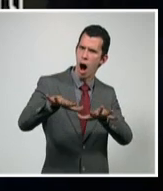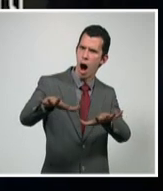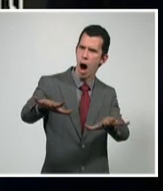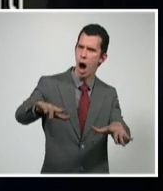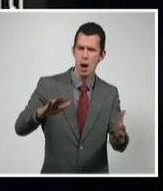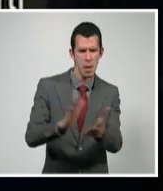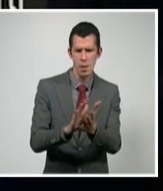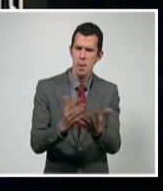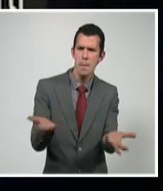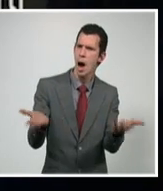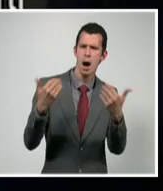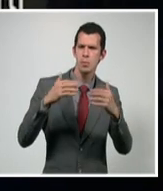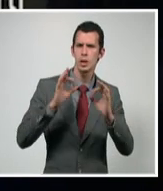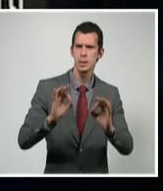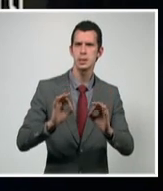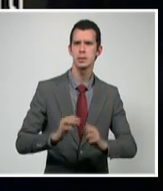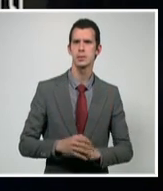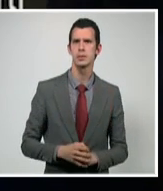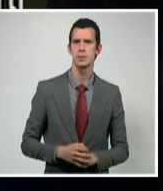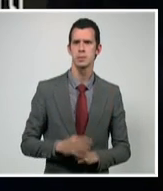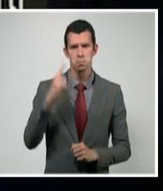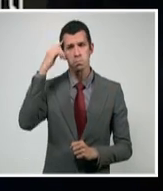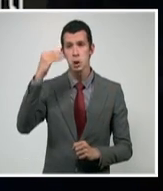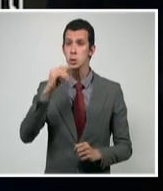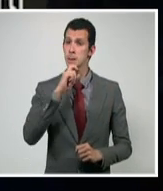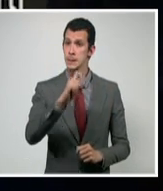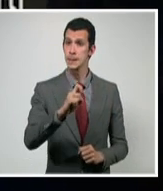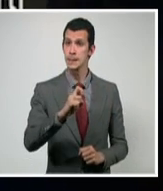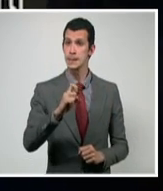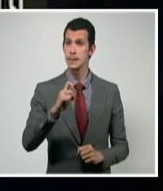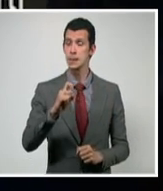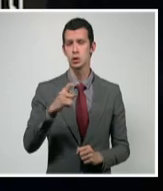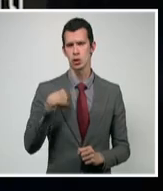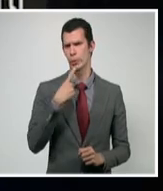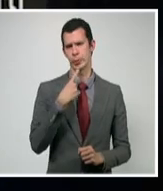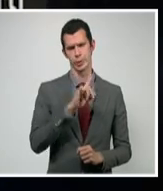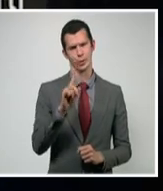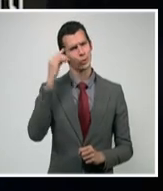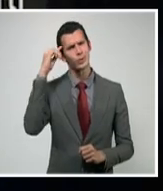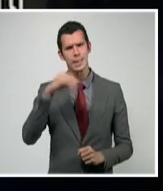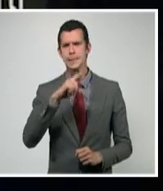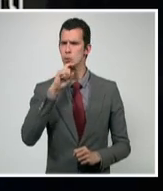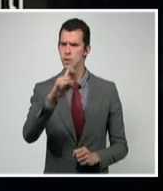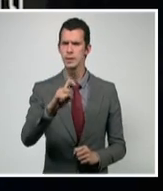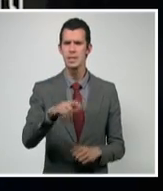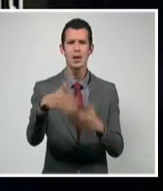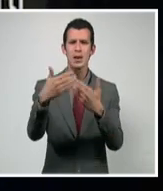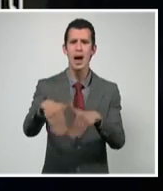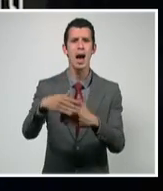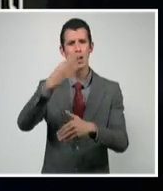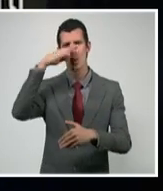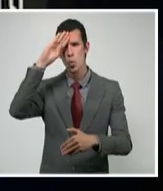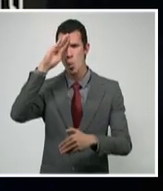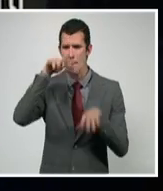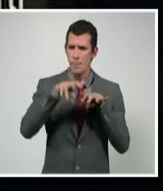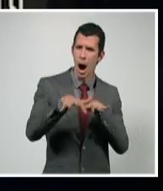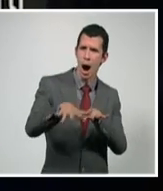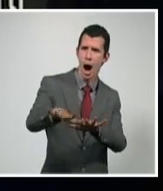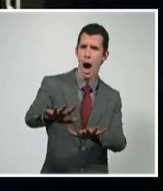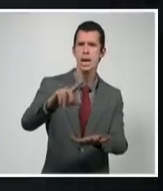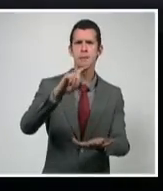terreno. Yo creo que va a ser bien difícil, no soy ingenua. Cada vez que se ha intentado salir a la calle en Cuba, no se da, vienen